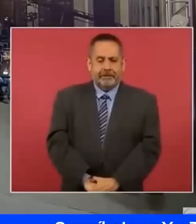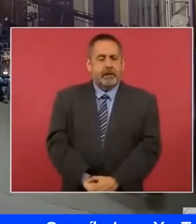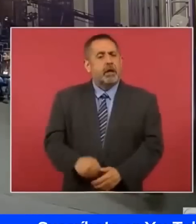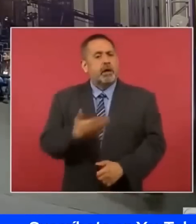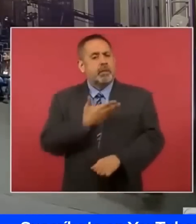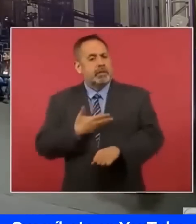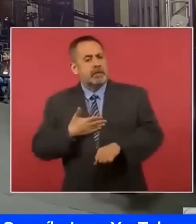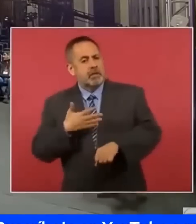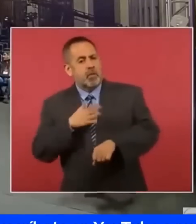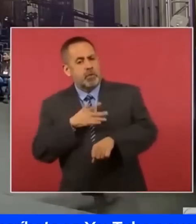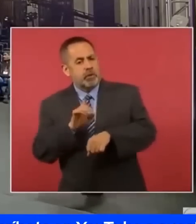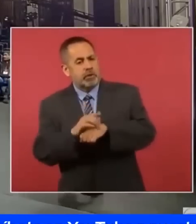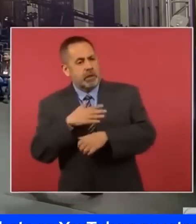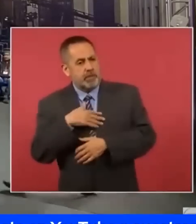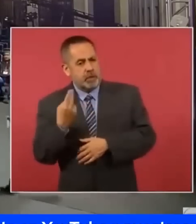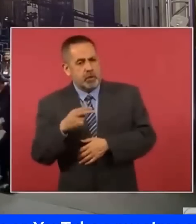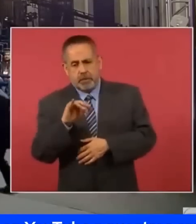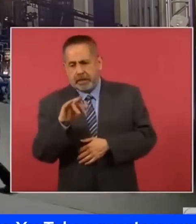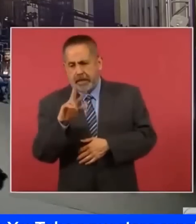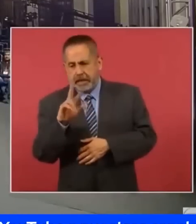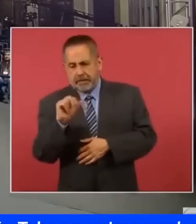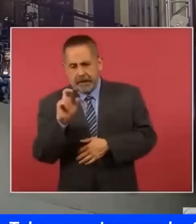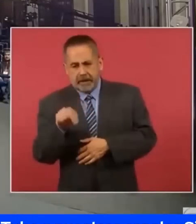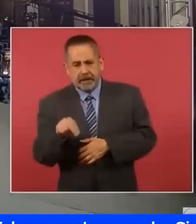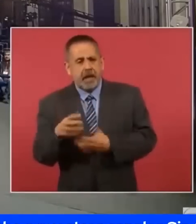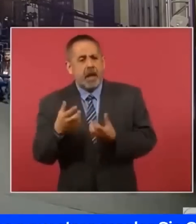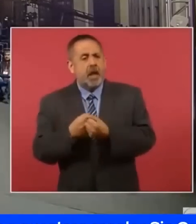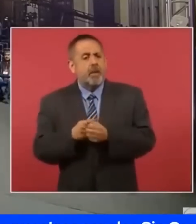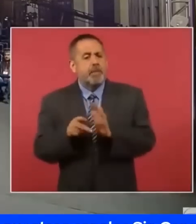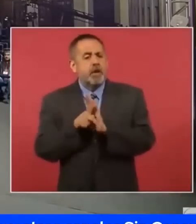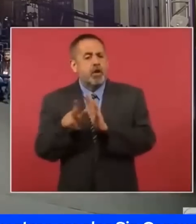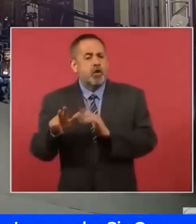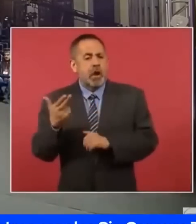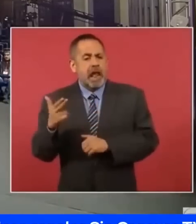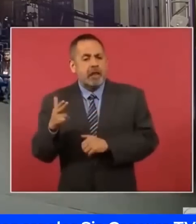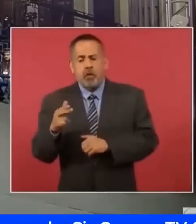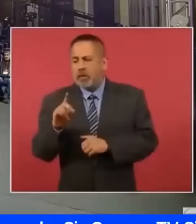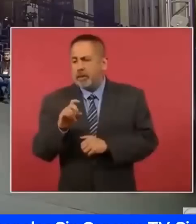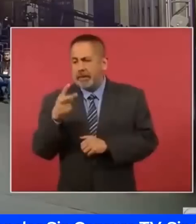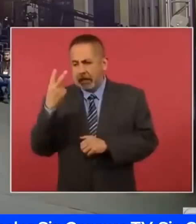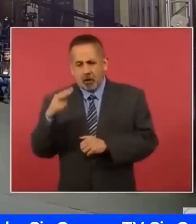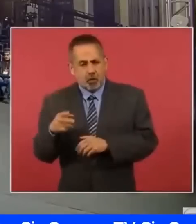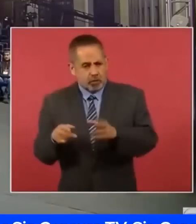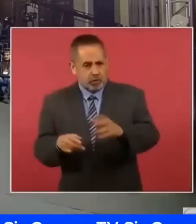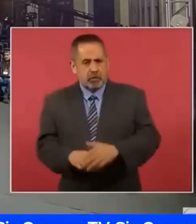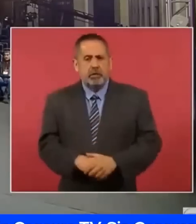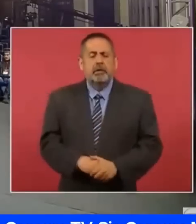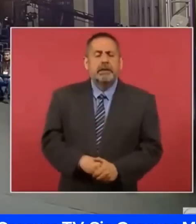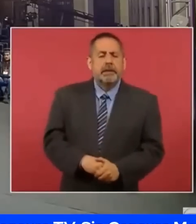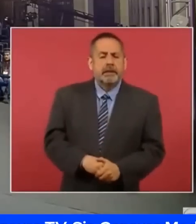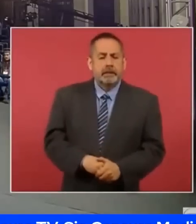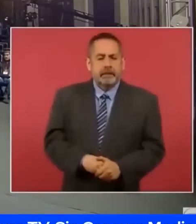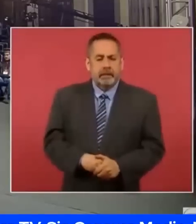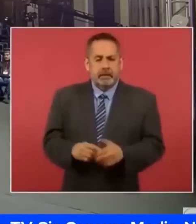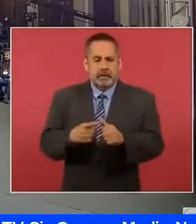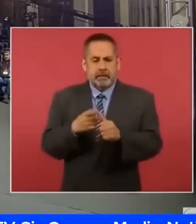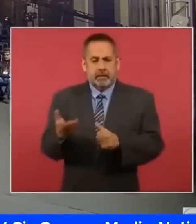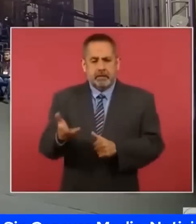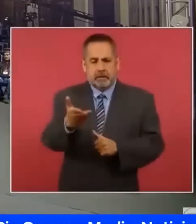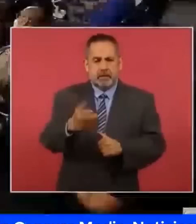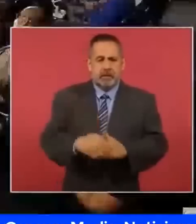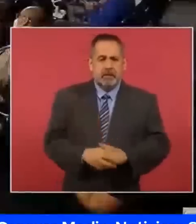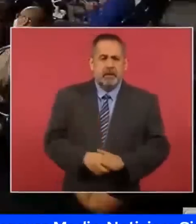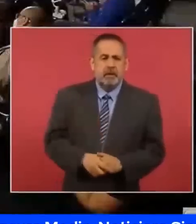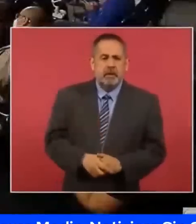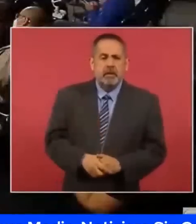Presidente, buenos días. Iván Saldaña, del Heraldo de México. Dos temas. Primero, preguntarle, el